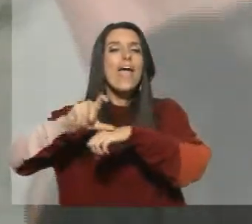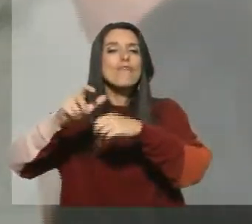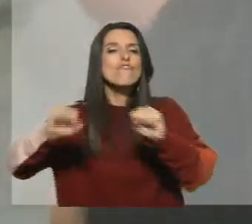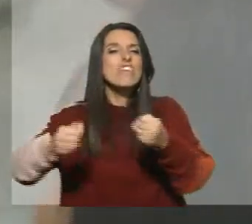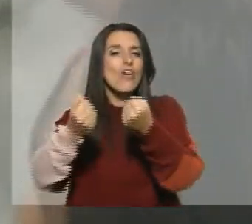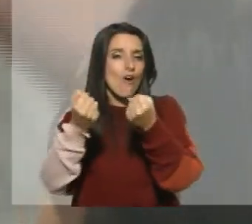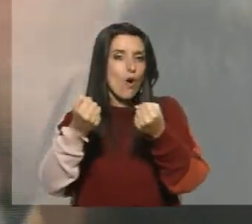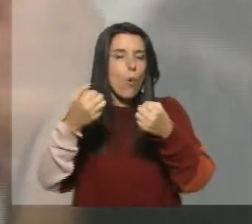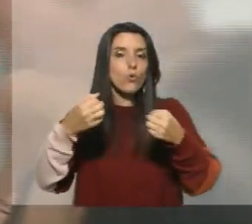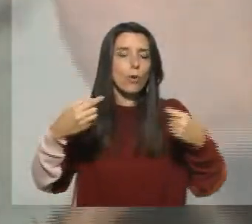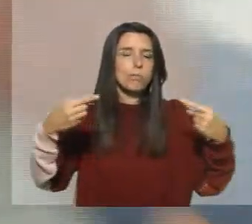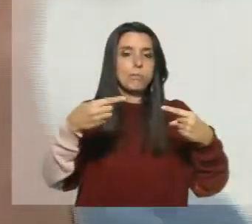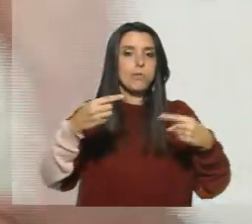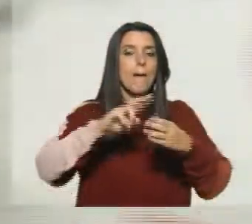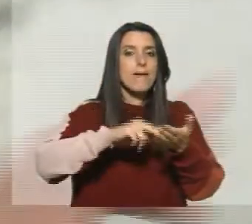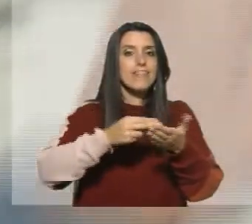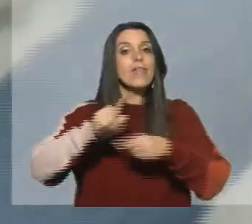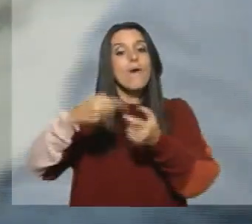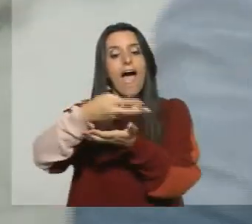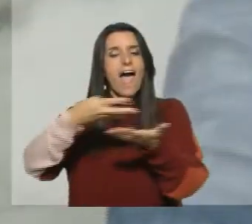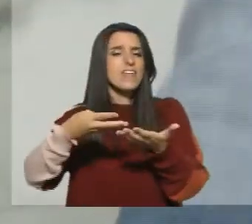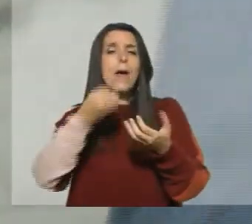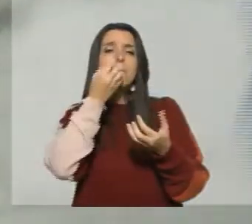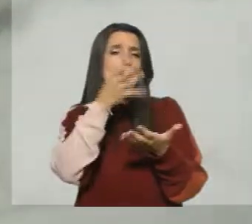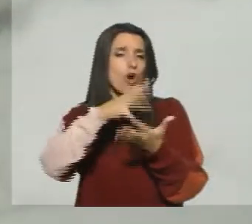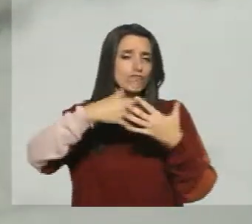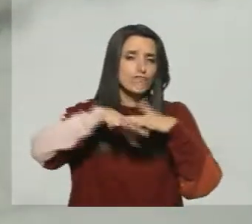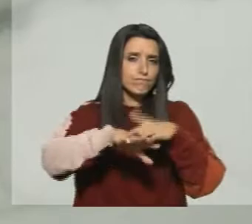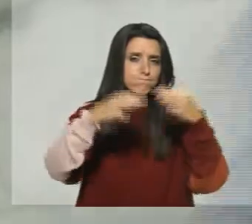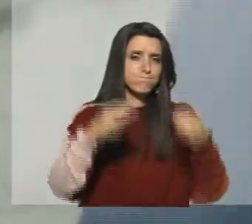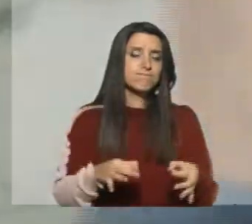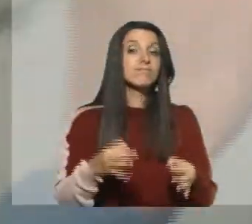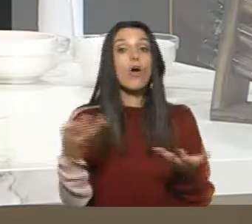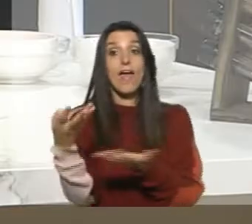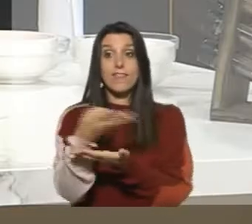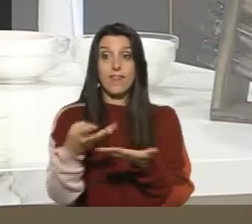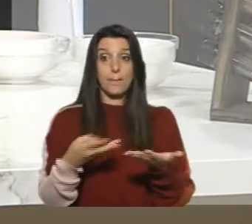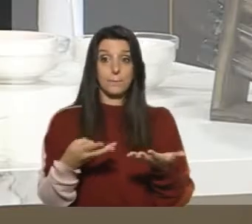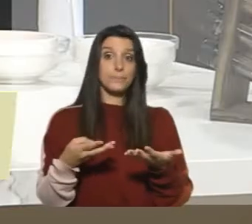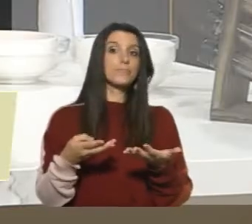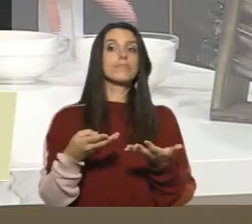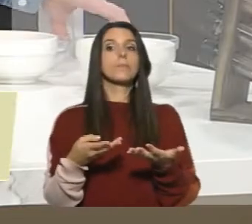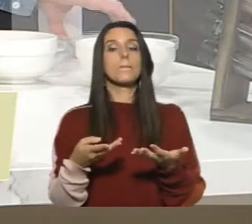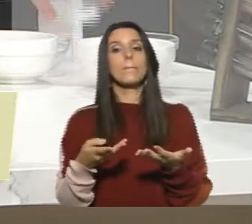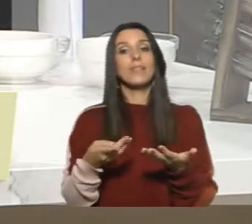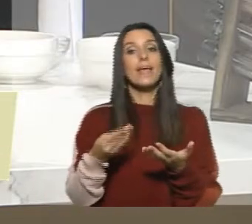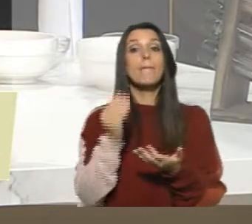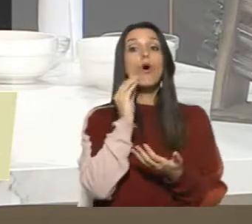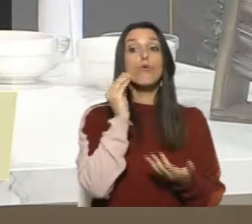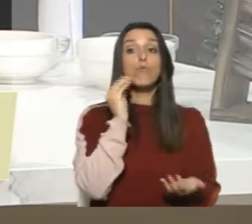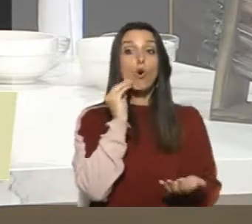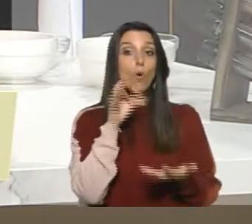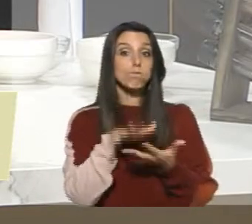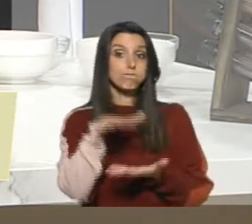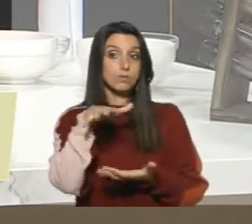manteca. Pero luego cuando le pongamos la harina, ya pasa todo. Muy bien. Mira, acá tengo la harina y tengo el polvo de hornear, que ya lo